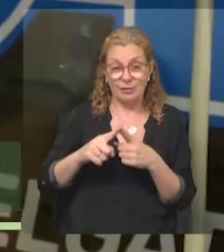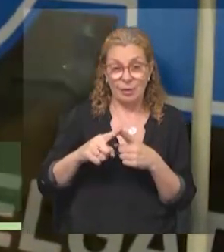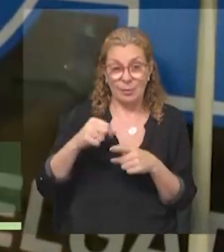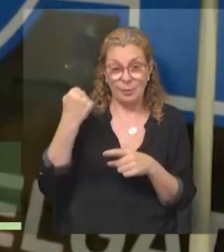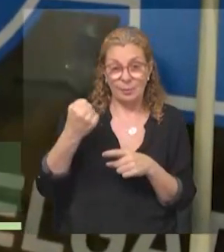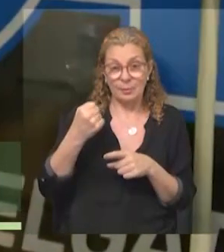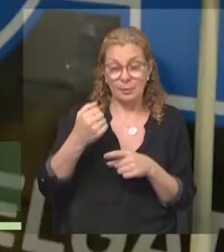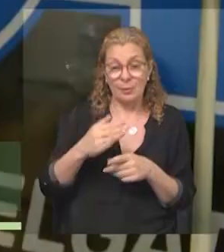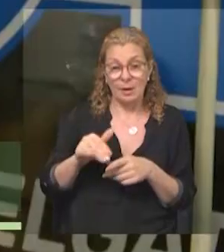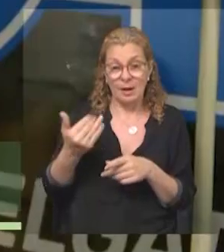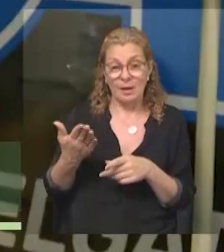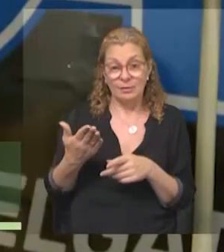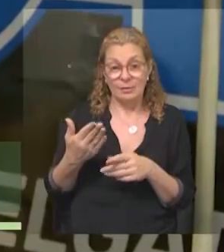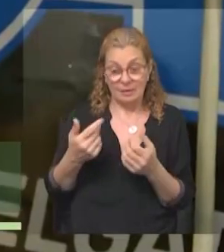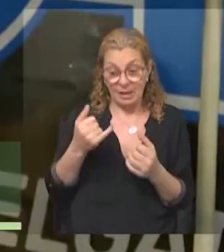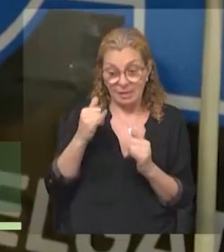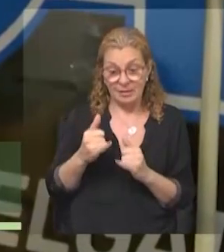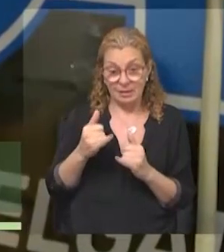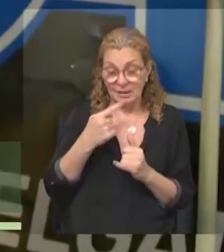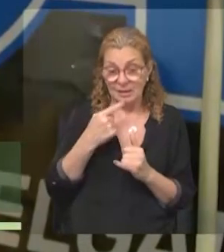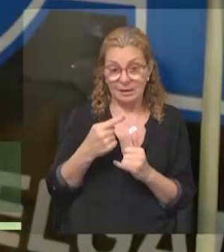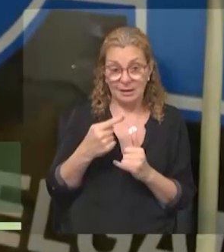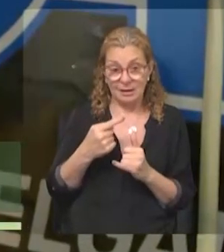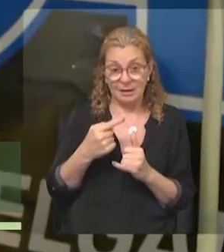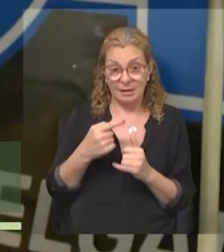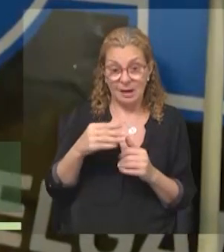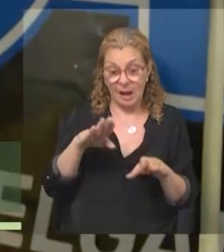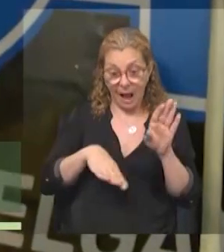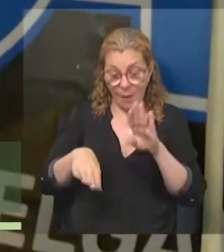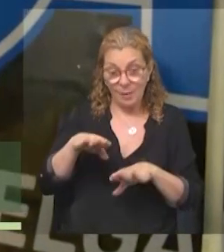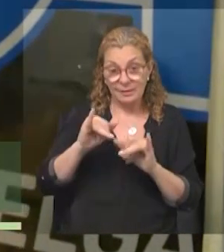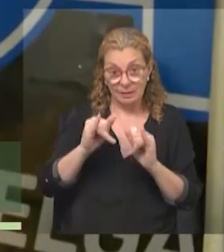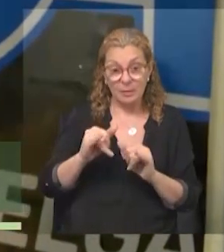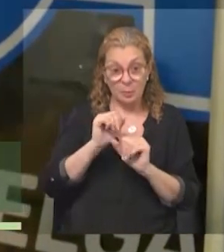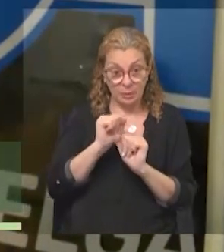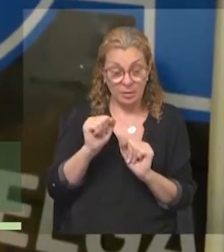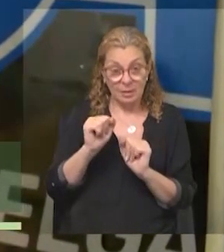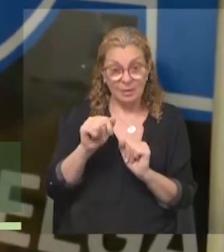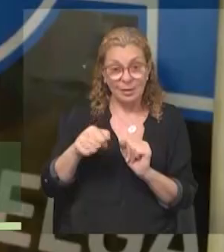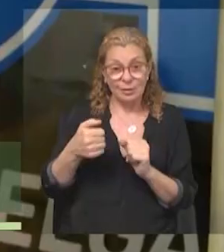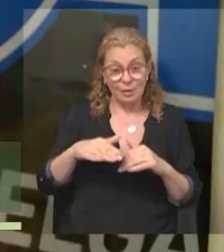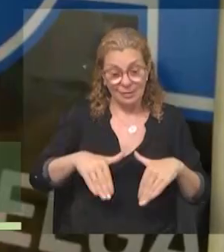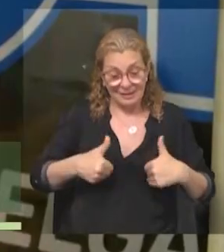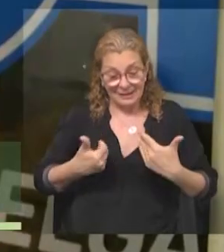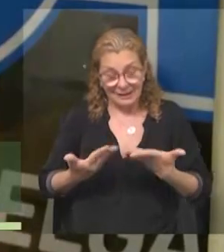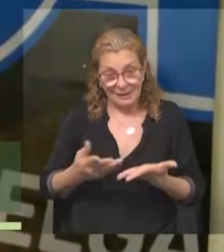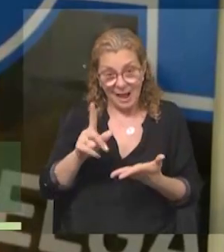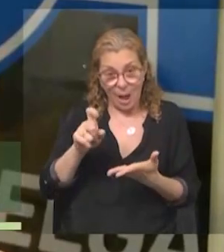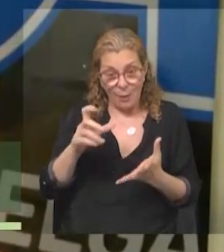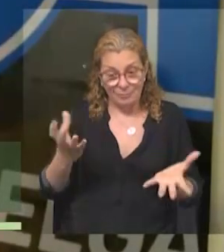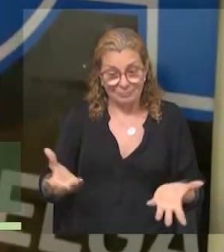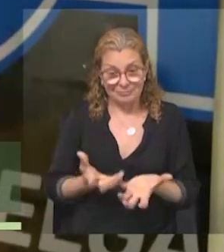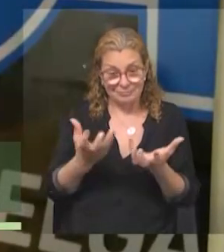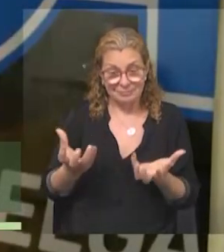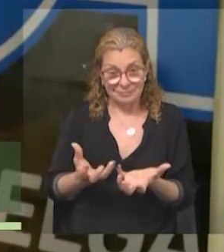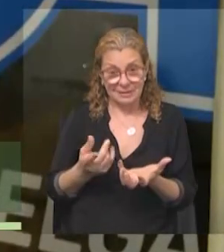porque por un lado se habilita a la actividad acuática y por el otro se derraman aguas hervidas lo que